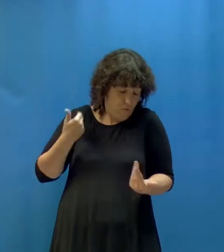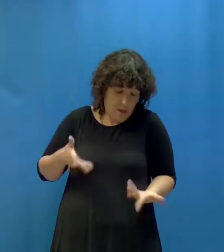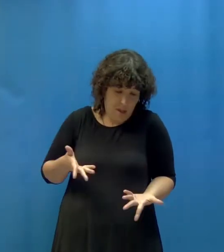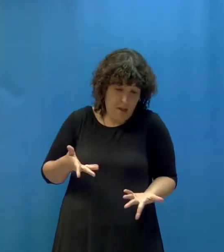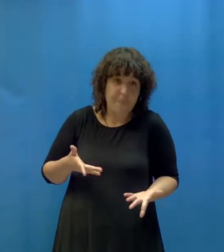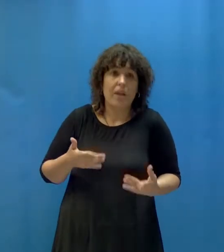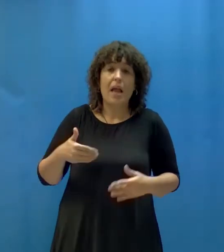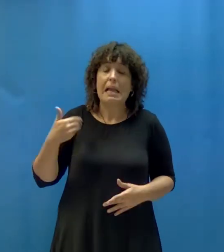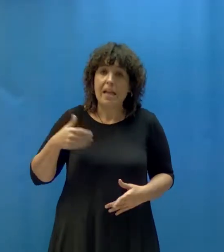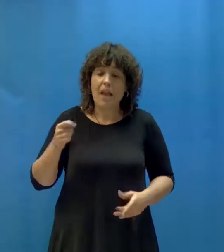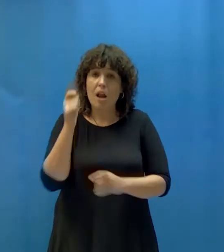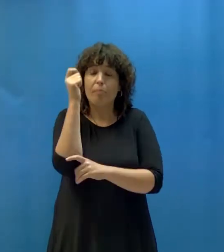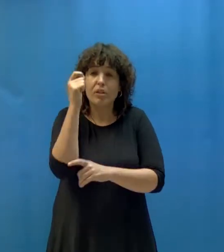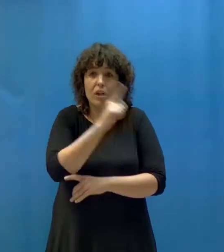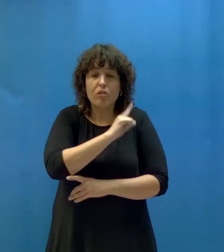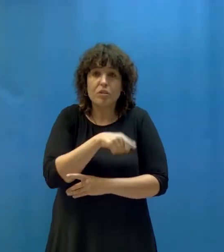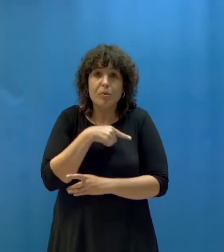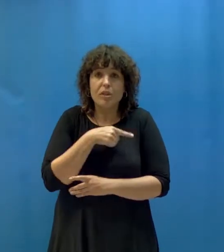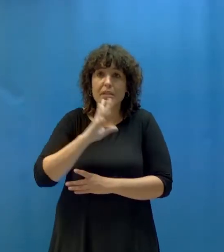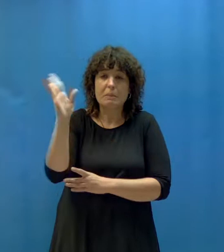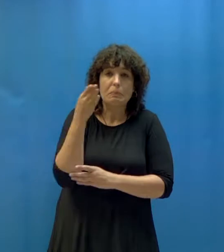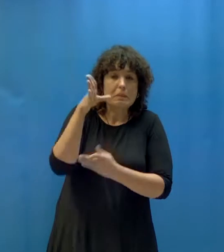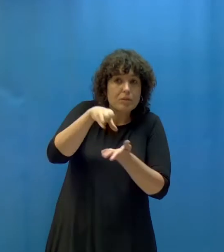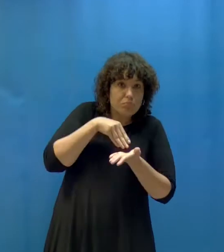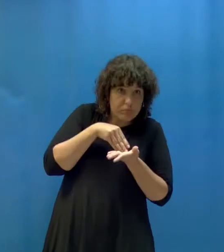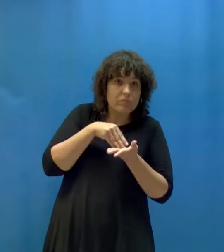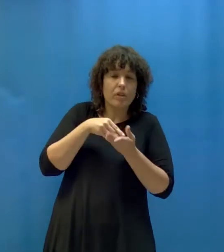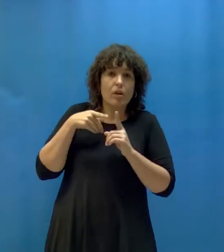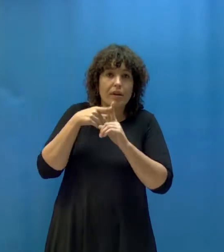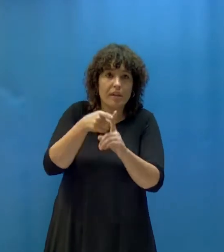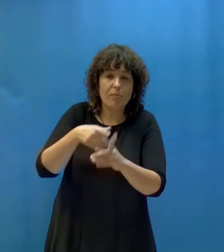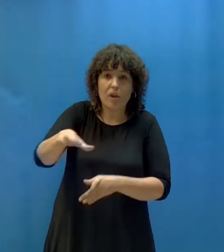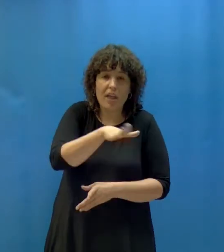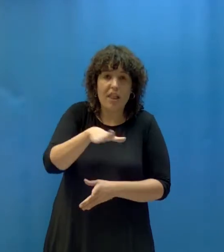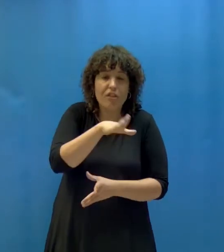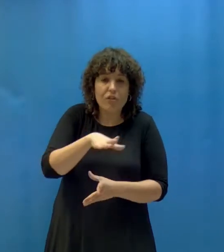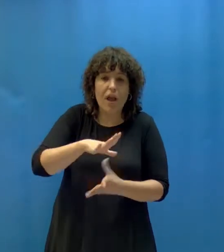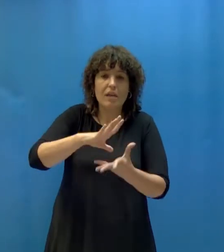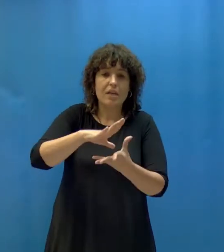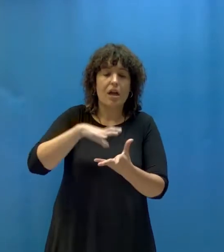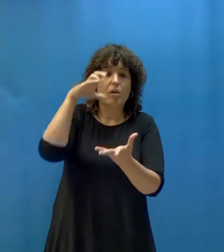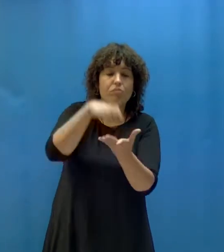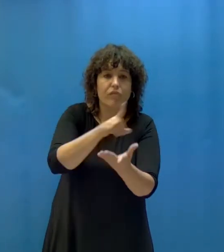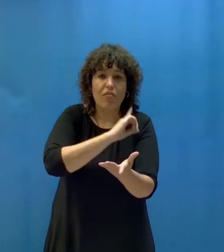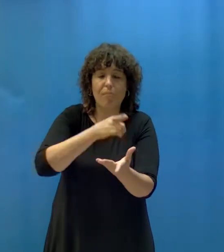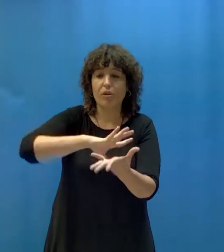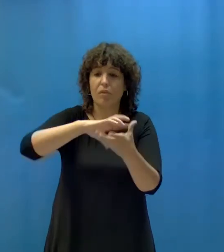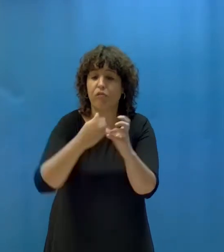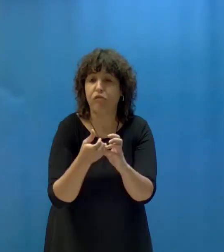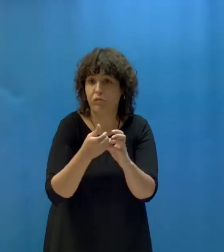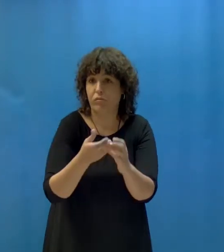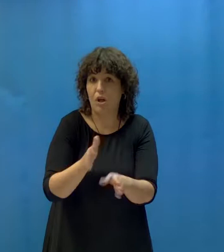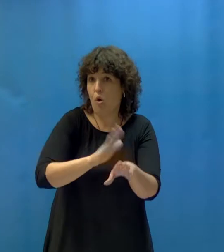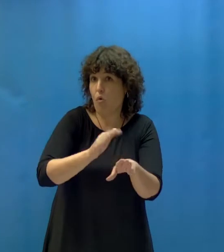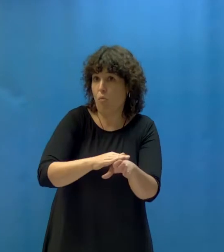pel Patronat d'Esports dins de la llista de prioritats marcades de recuperació d'espais esportius abandonats durant anys i anys pels anteriors governs del Partit Popular.